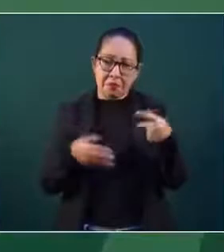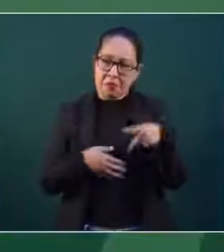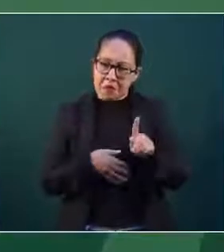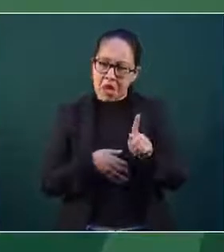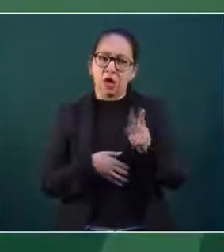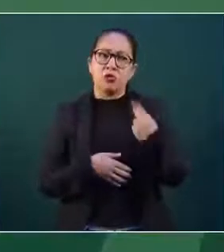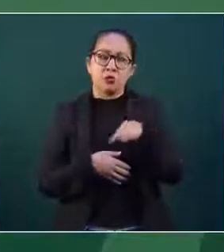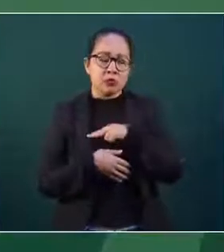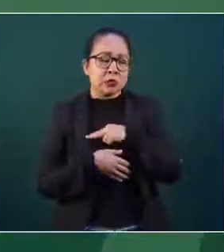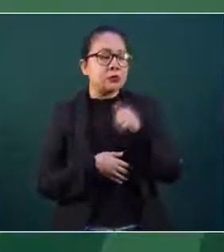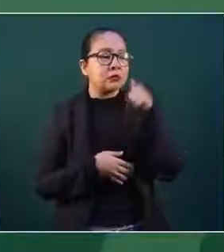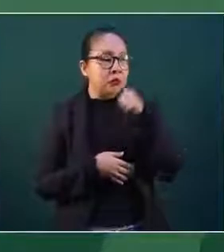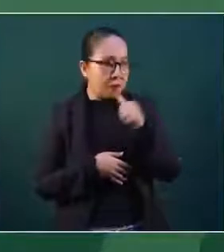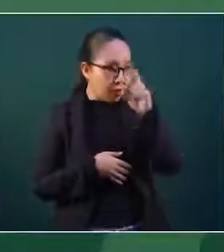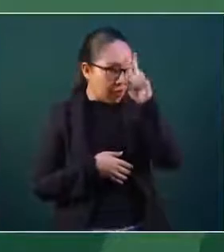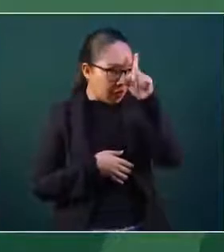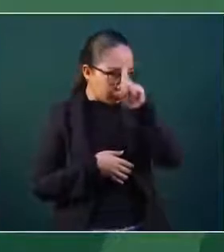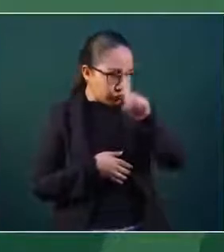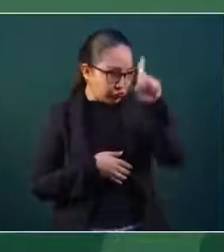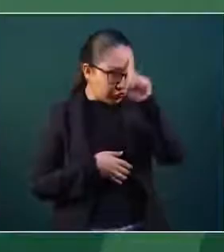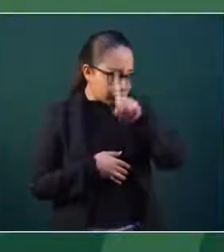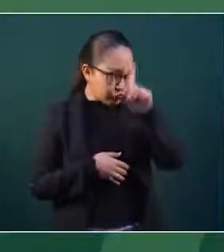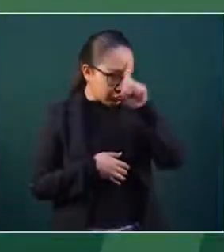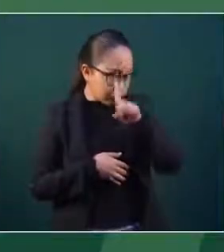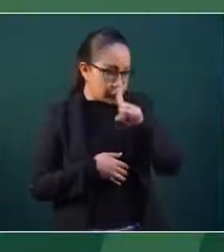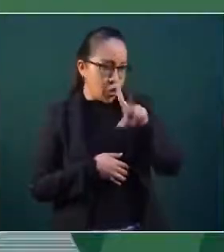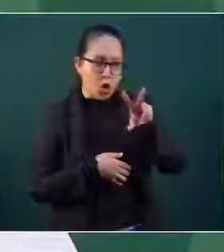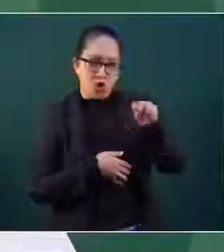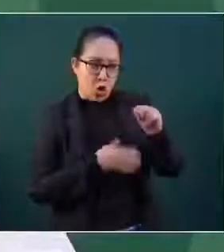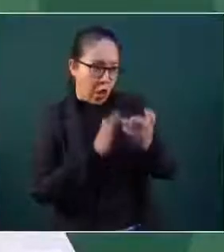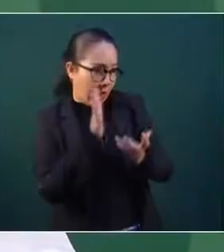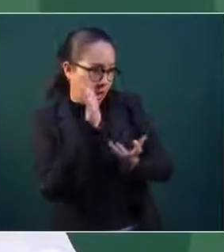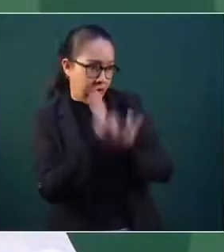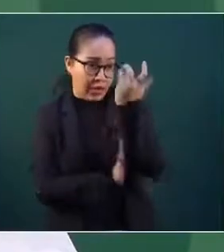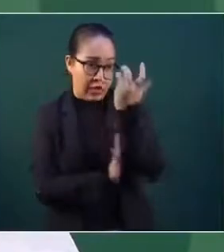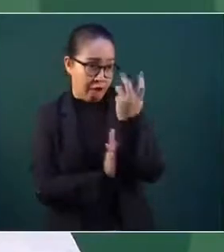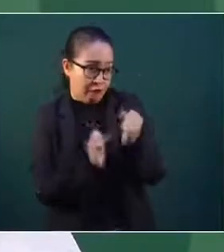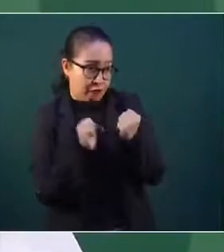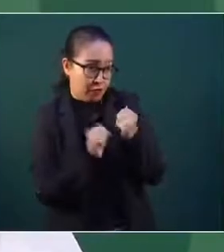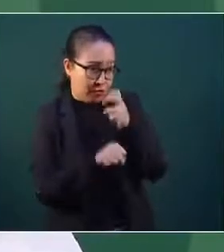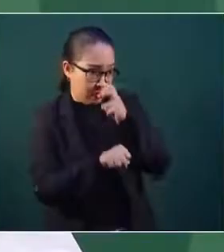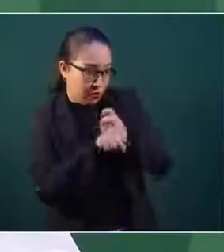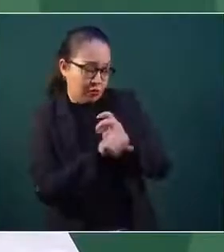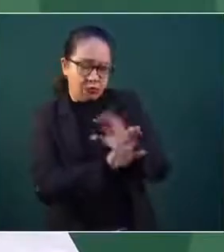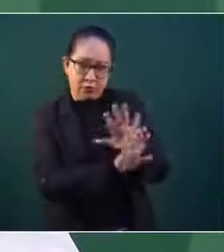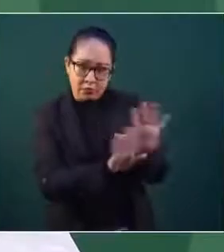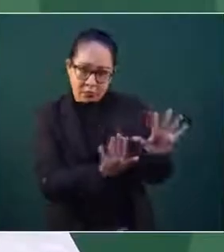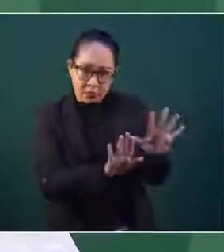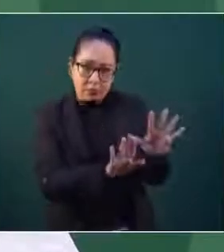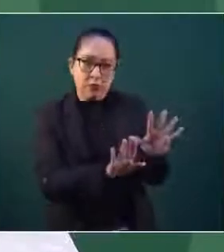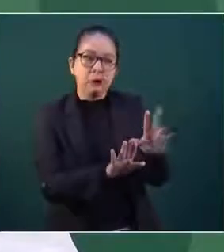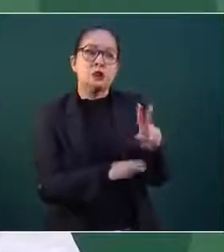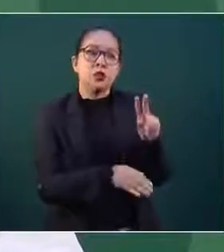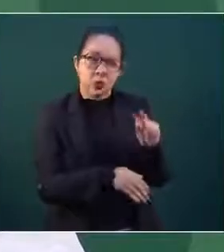siempre fue que no se excedieran en estas medidas